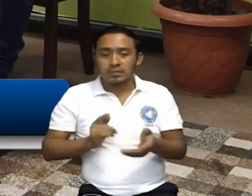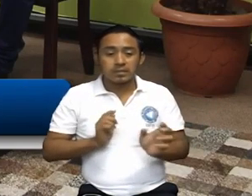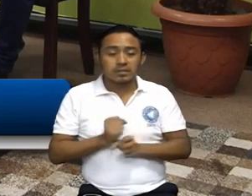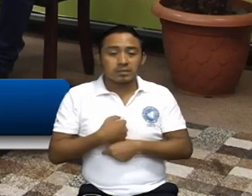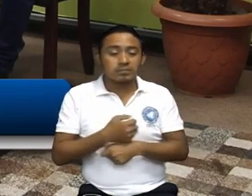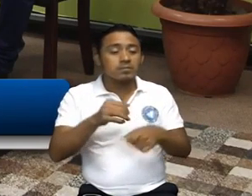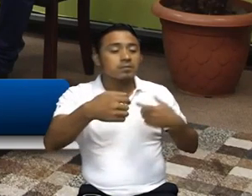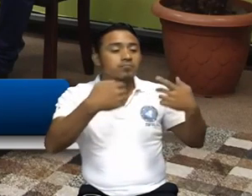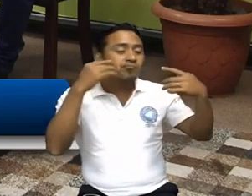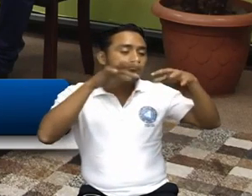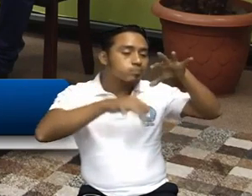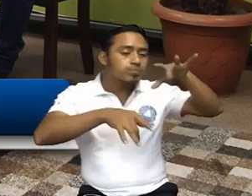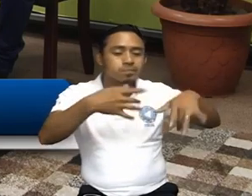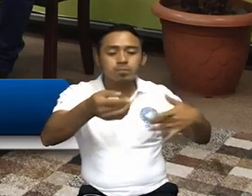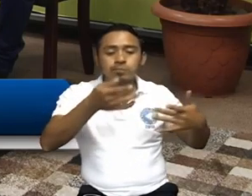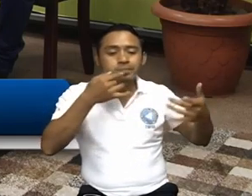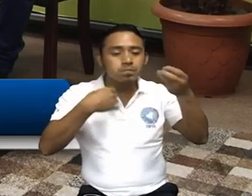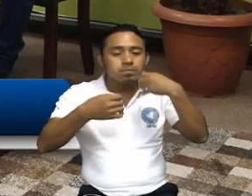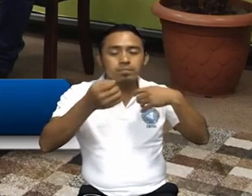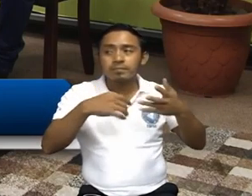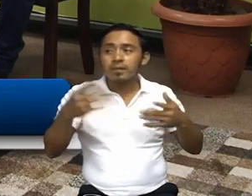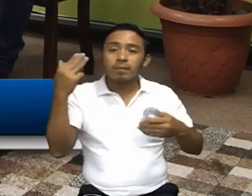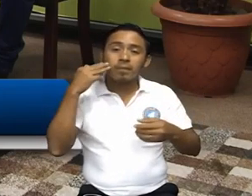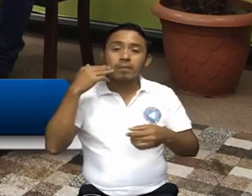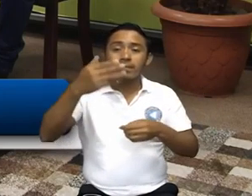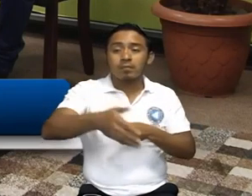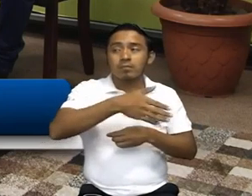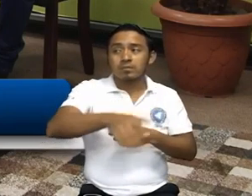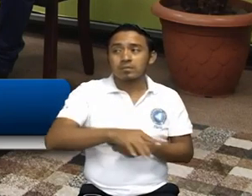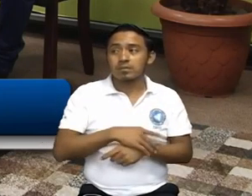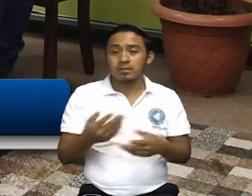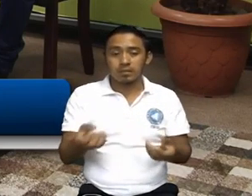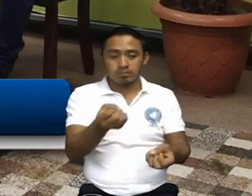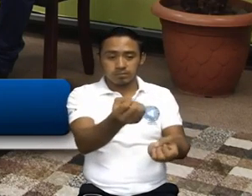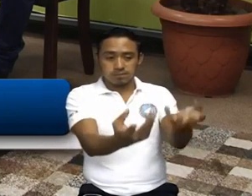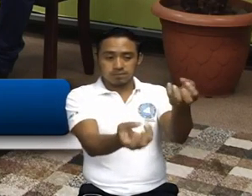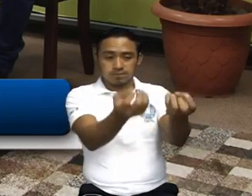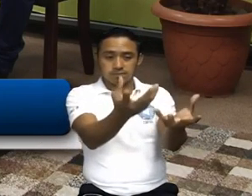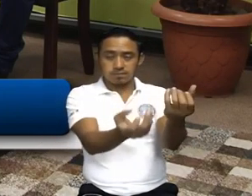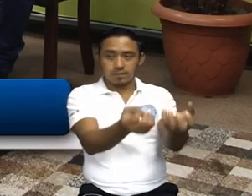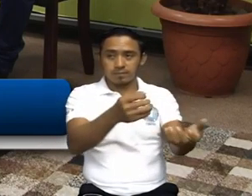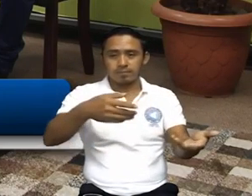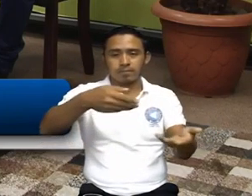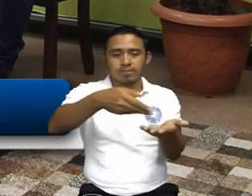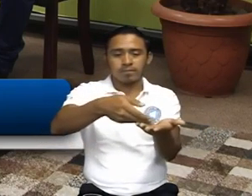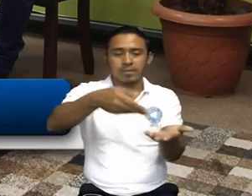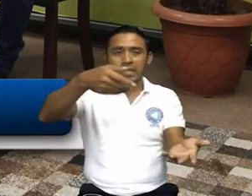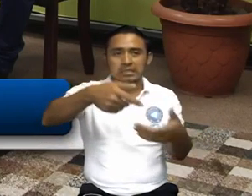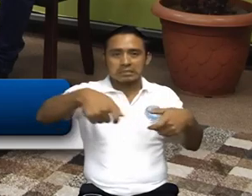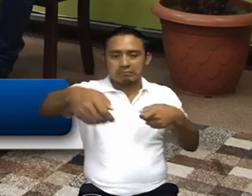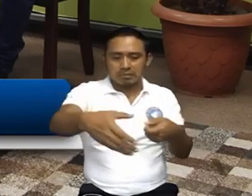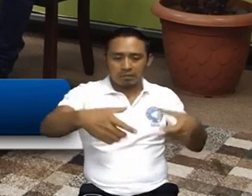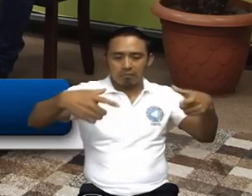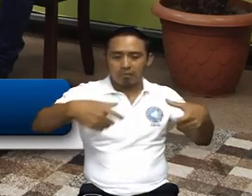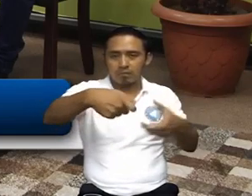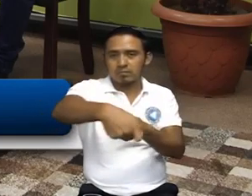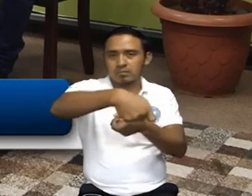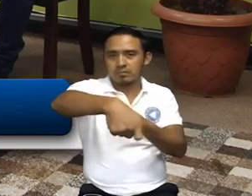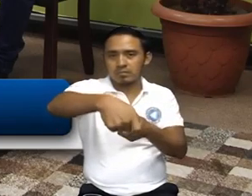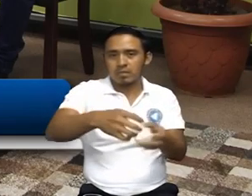comer. Entonces, y a lo mejor la mamá está cocinando, la cocina está encendida. Hay una paila con alimentos calientes